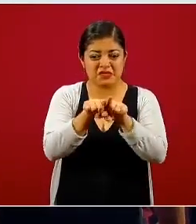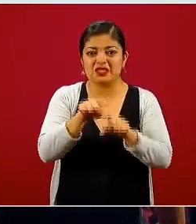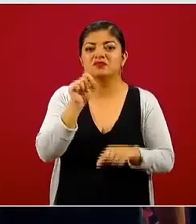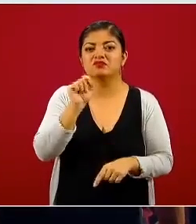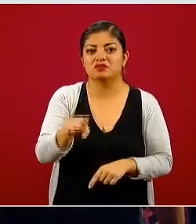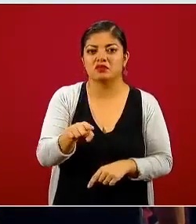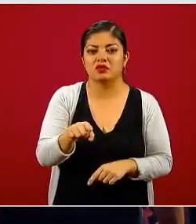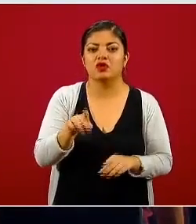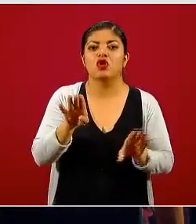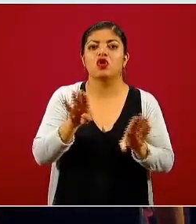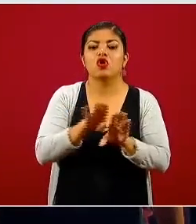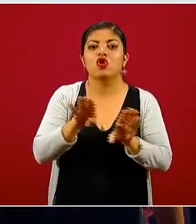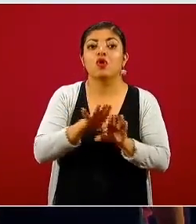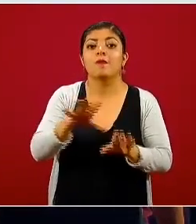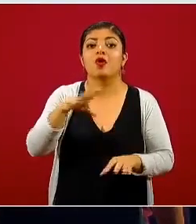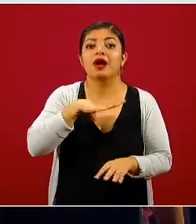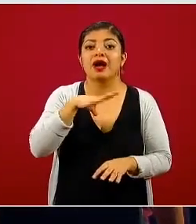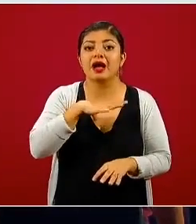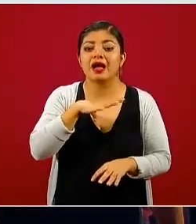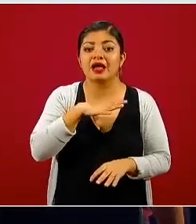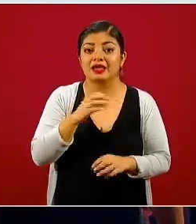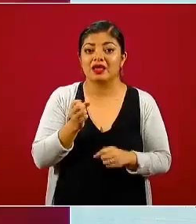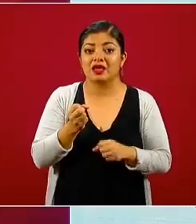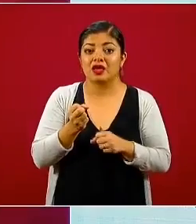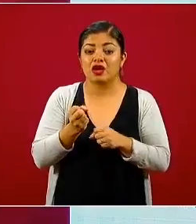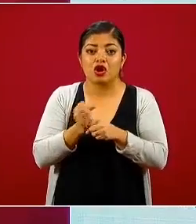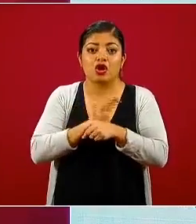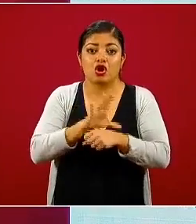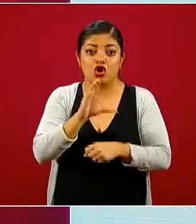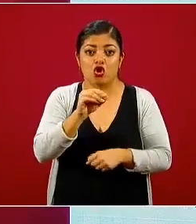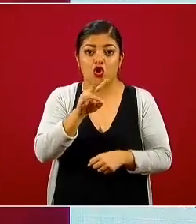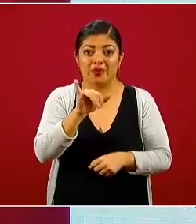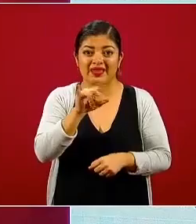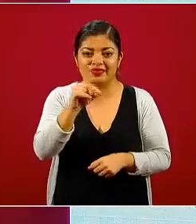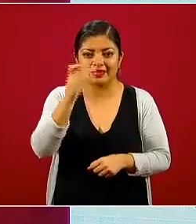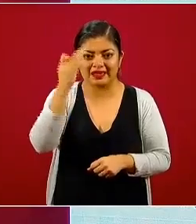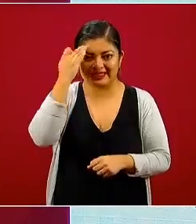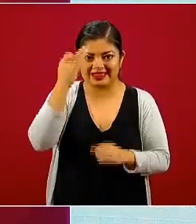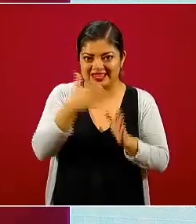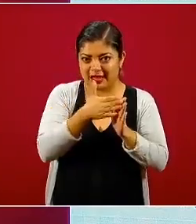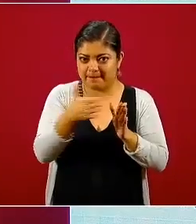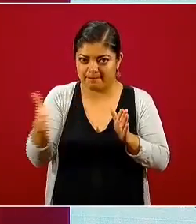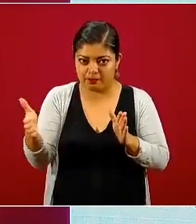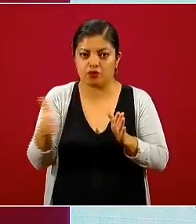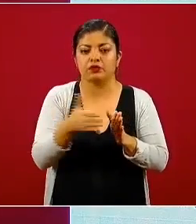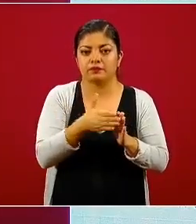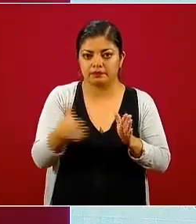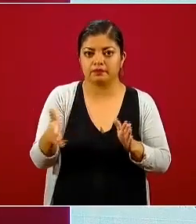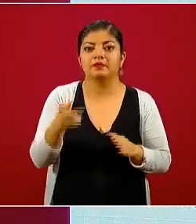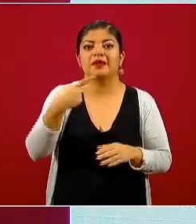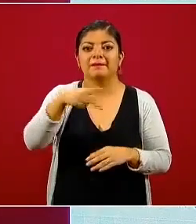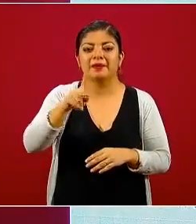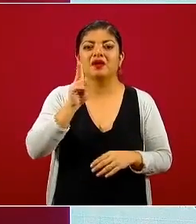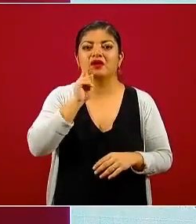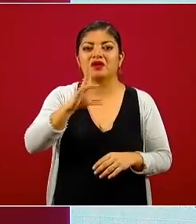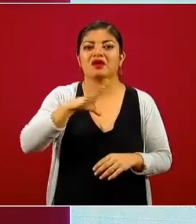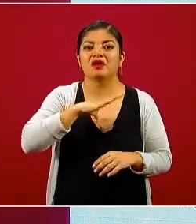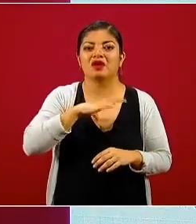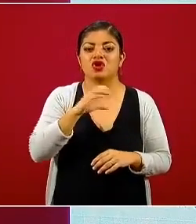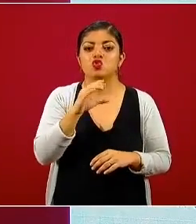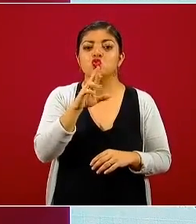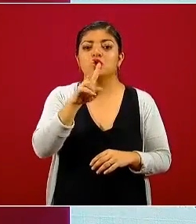es la ocurrencia de casos de COVID en el tiempo, pero con una representación de la curva